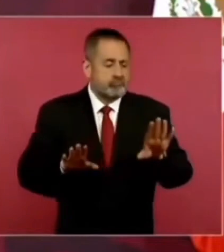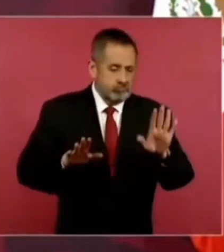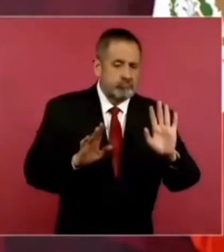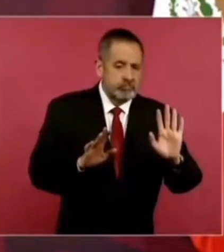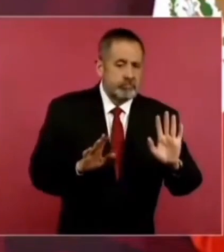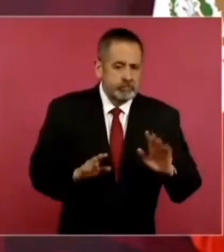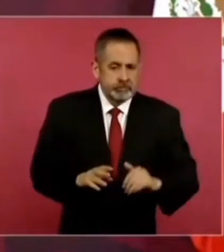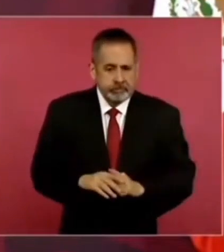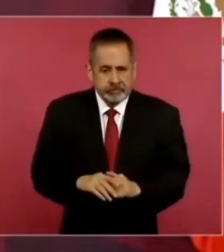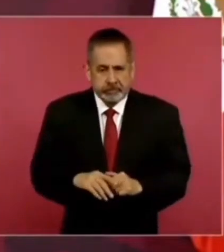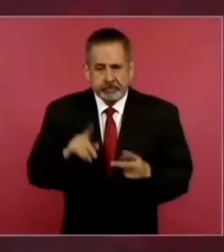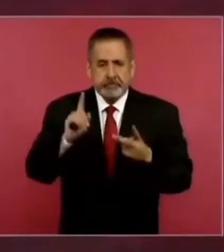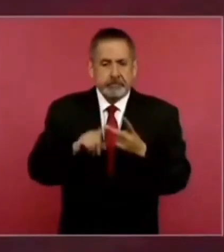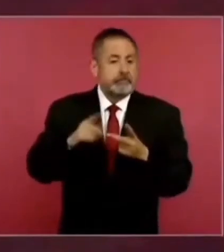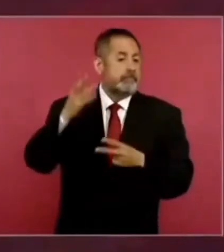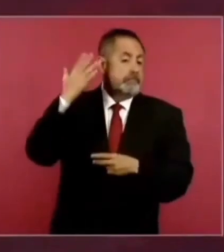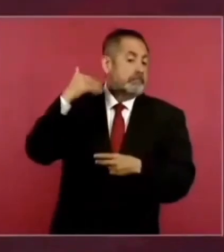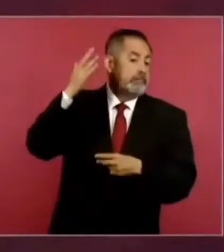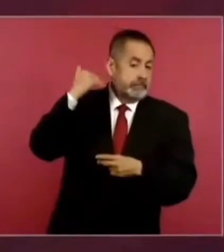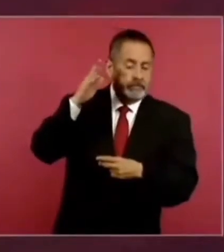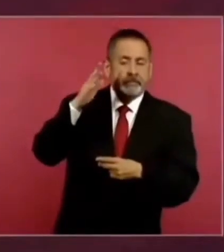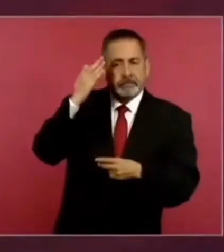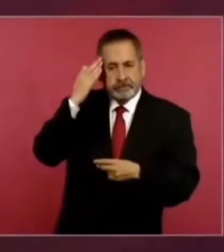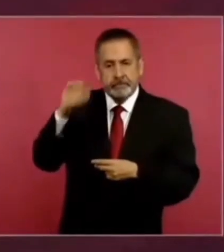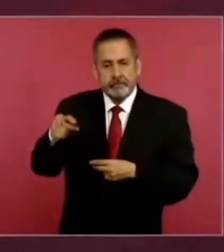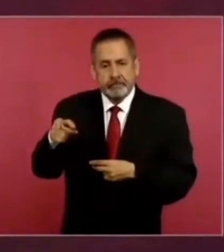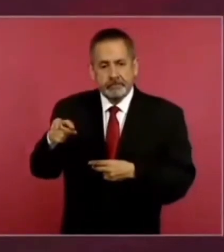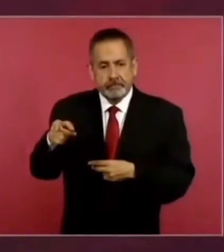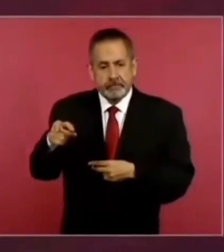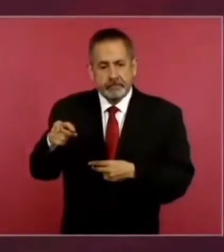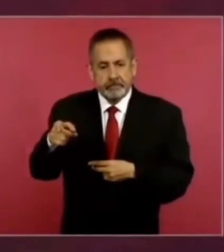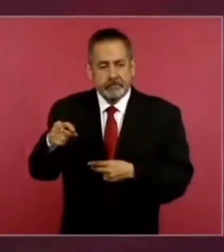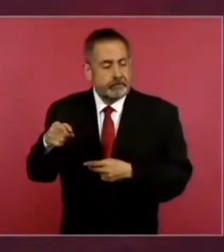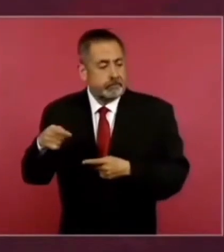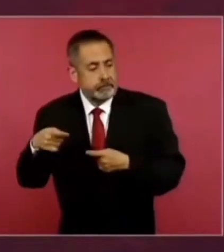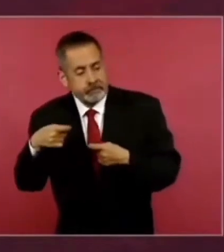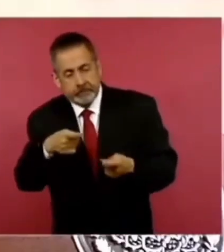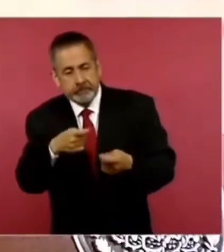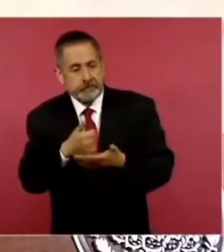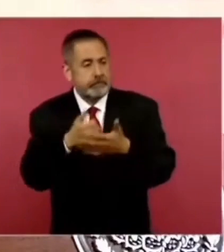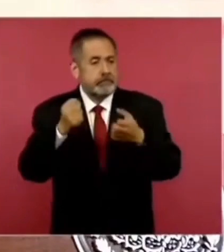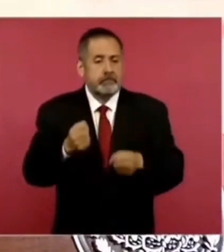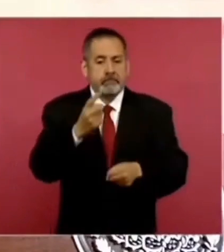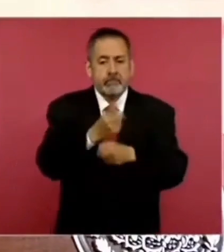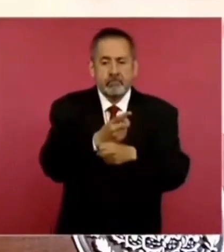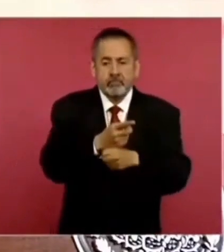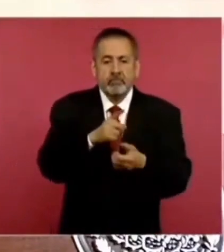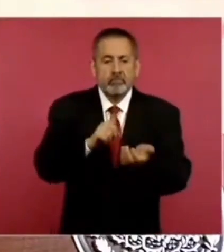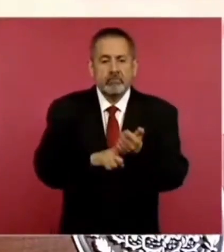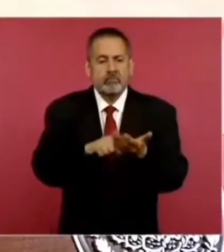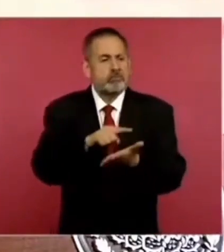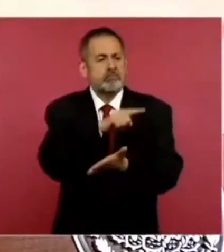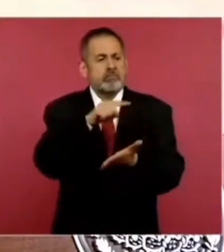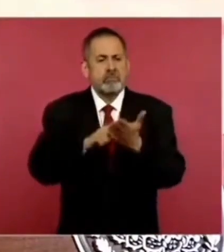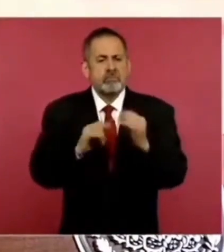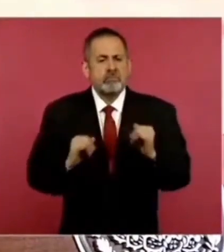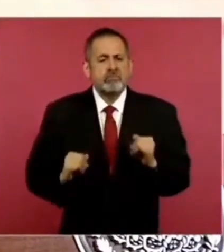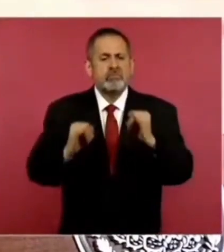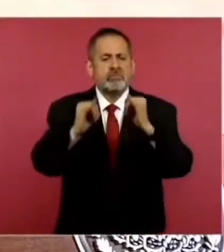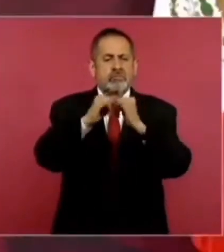que se limitaba básicamente a garantizar seguridad en